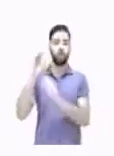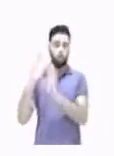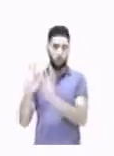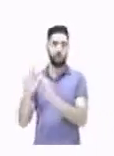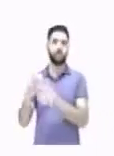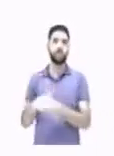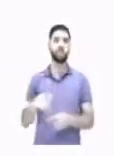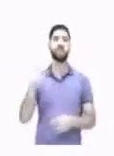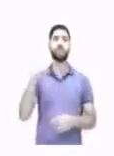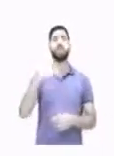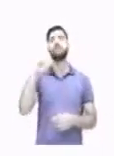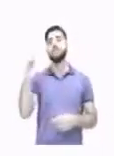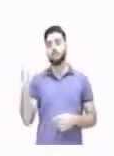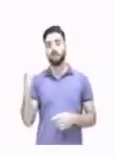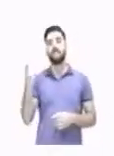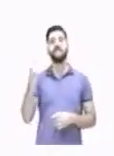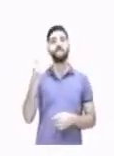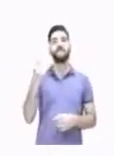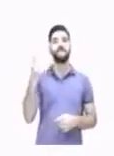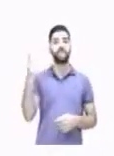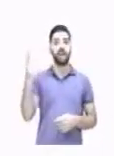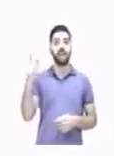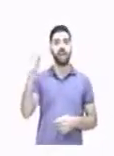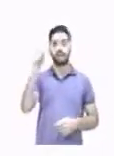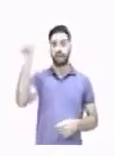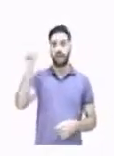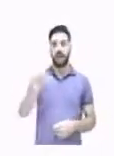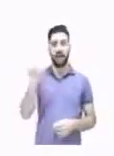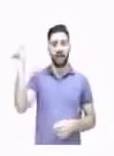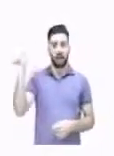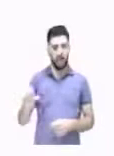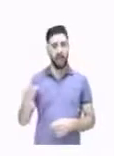55.09. Y gamma es el que deseo conocer.